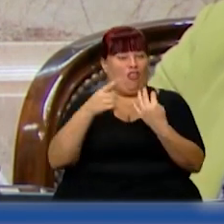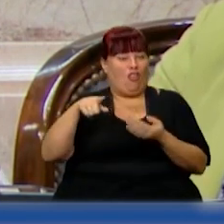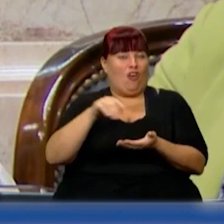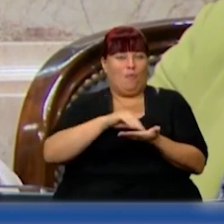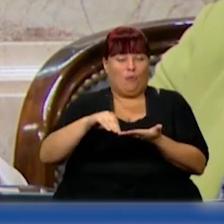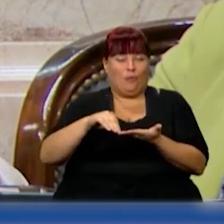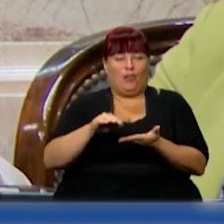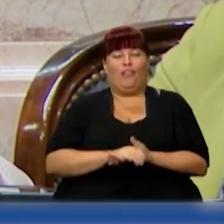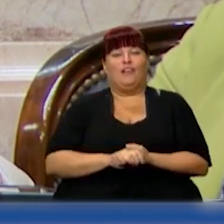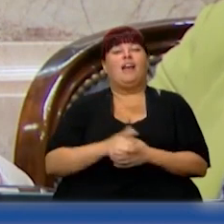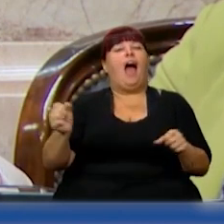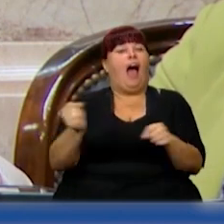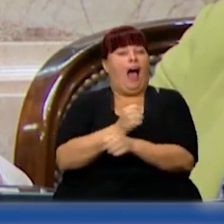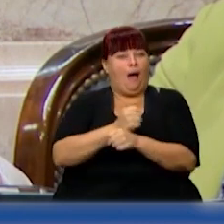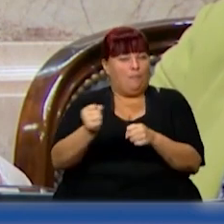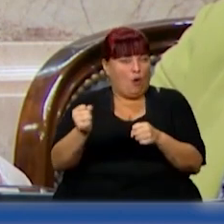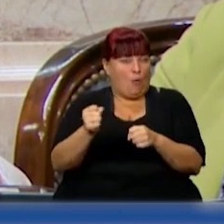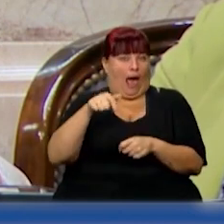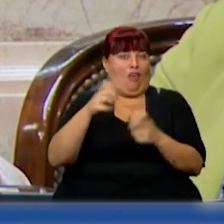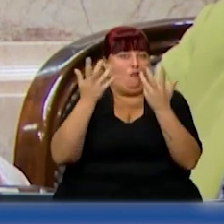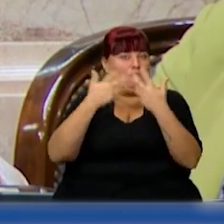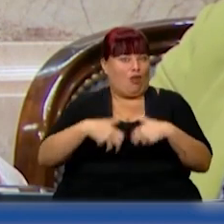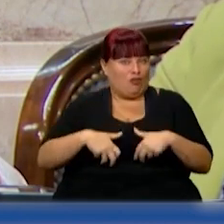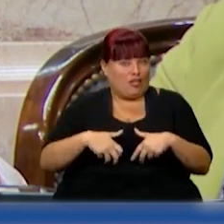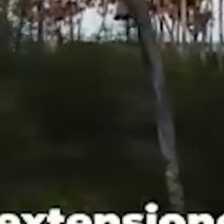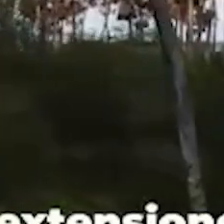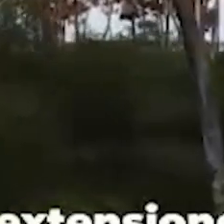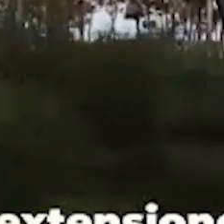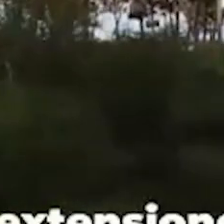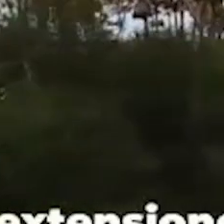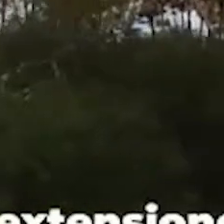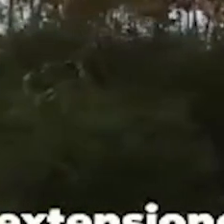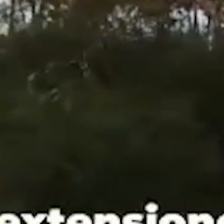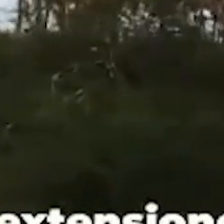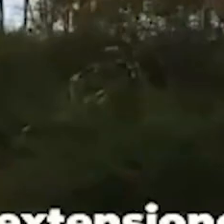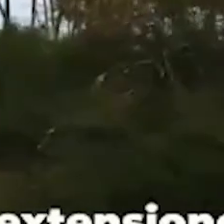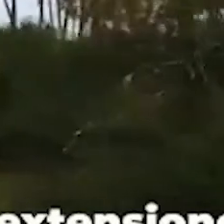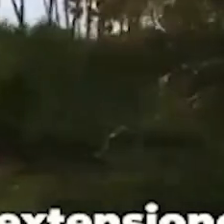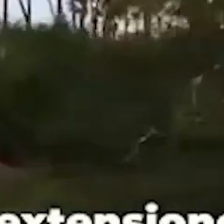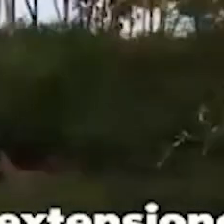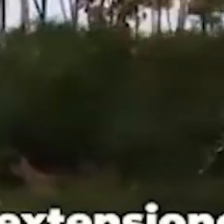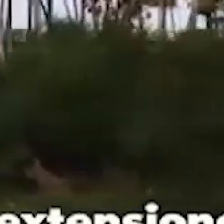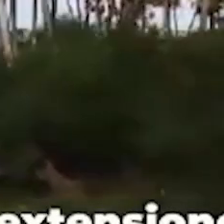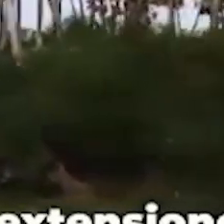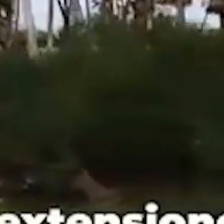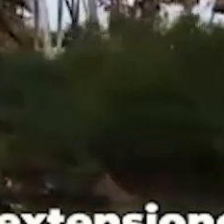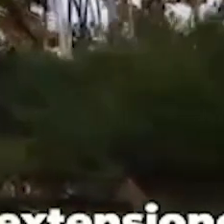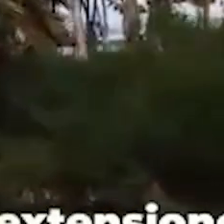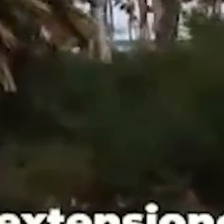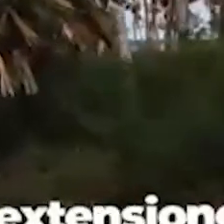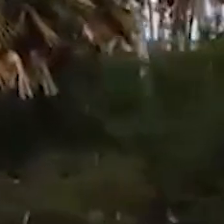recinto apruebe este proyecto que ya tiene media sanción del Senado, se va a